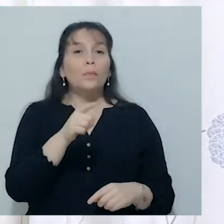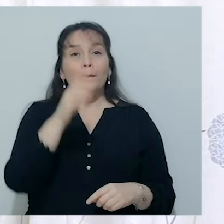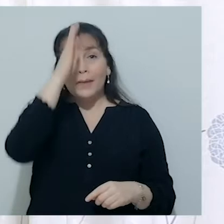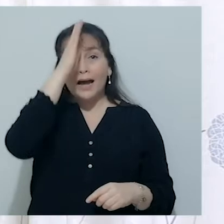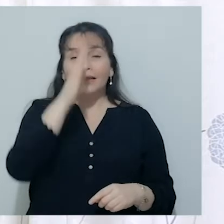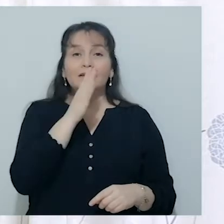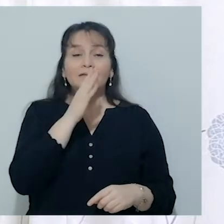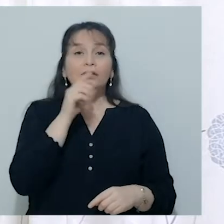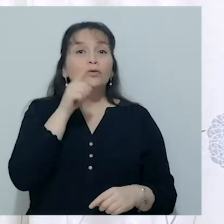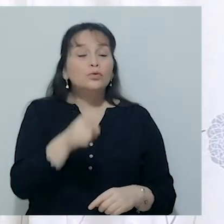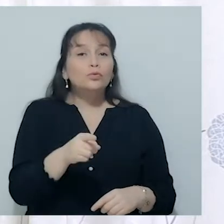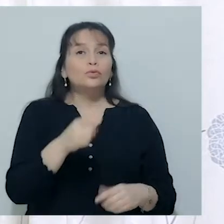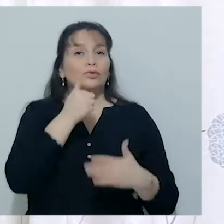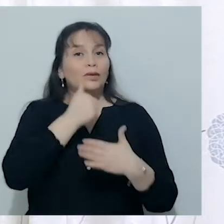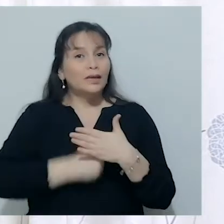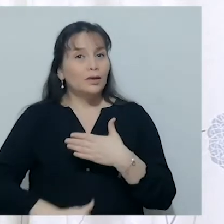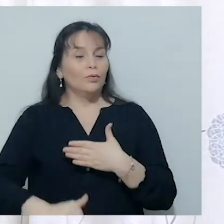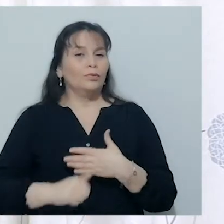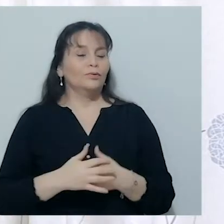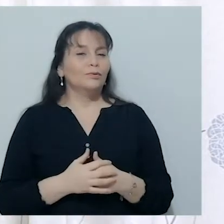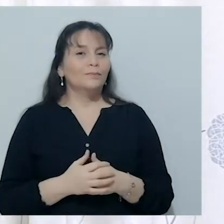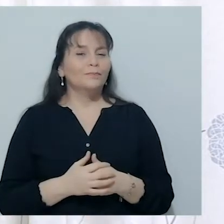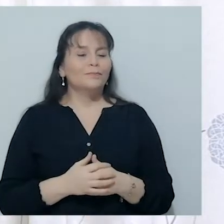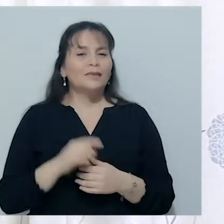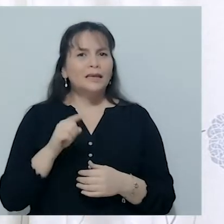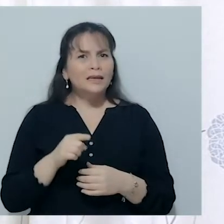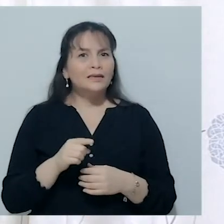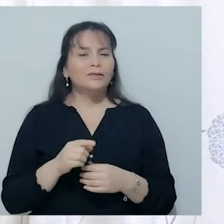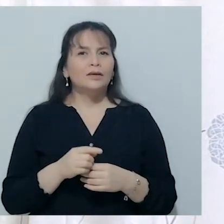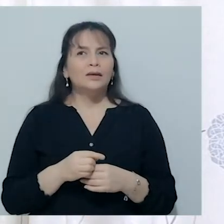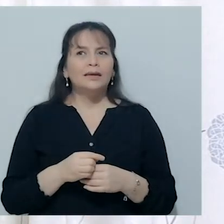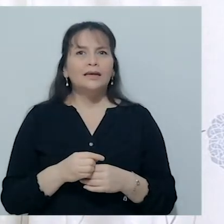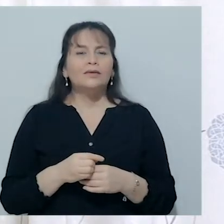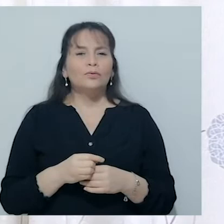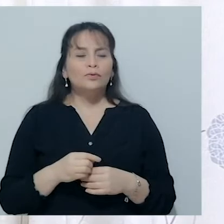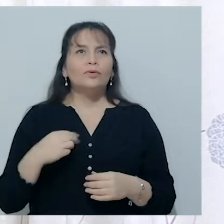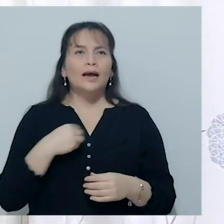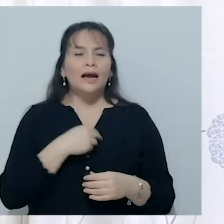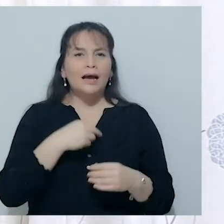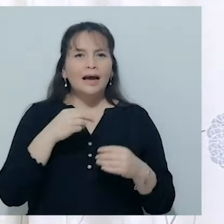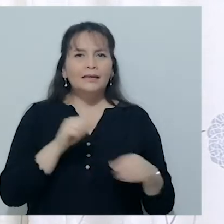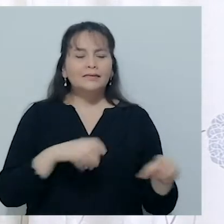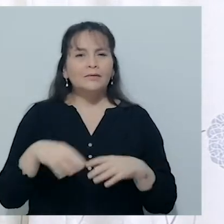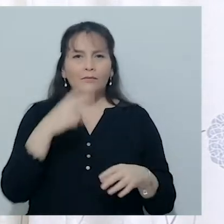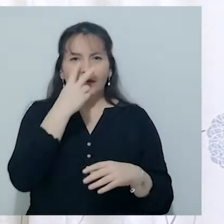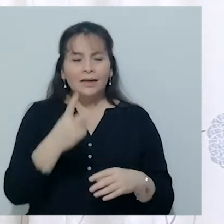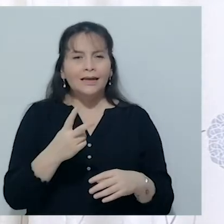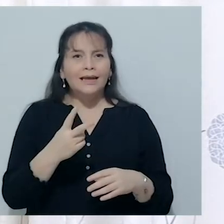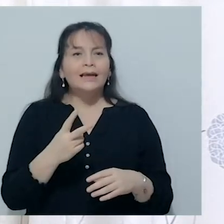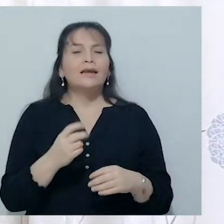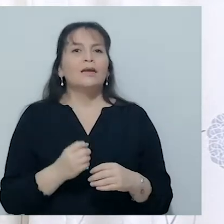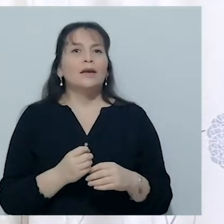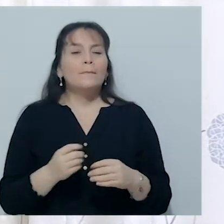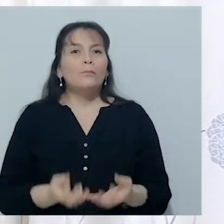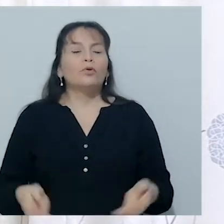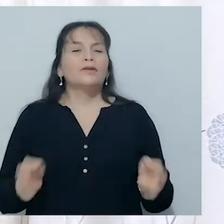hijos. Todo esto nos está llevando a tener en cuenta, una vez más, el papel importante que debe existir